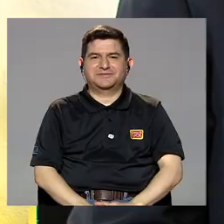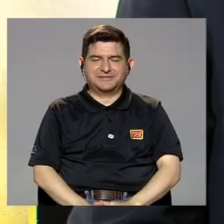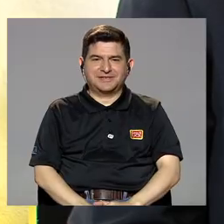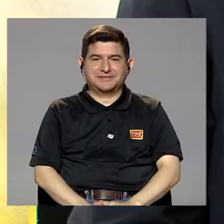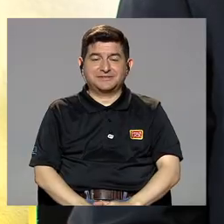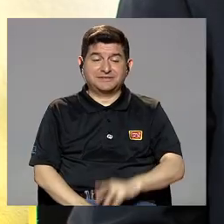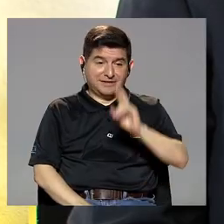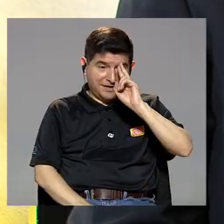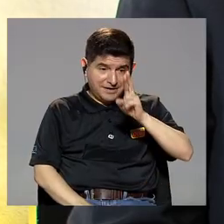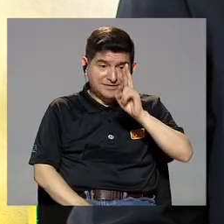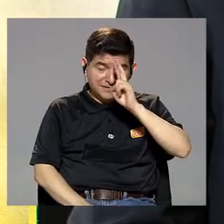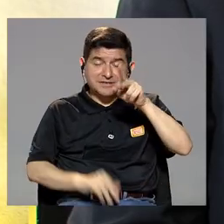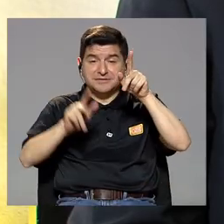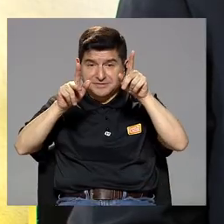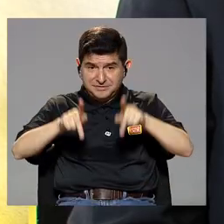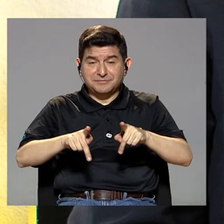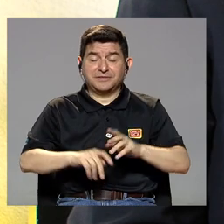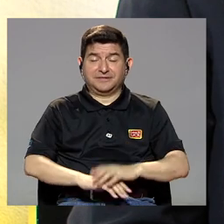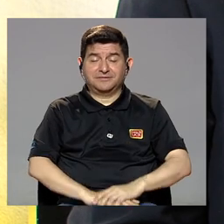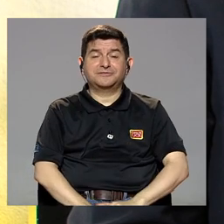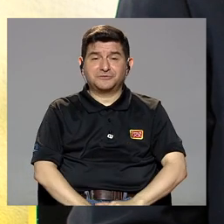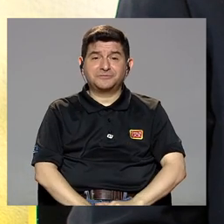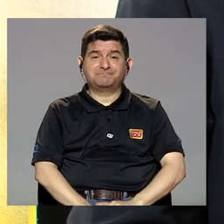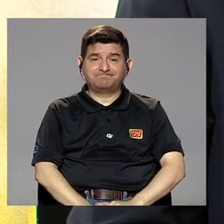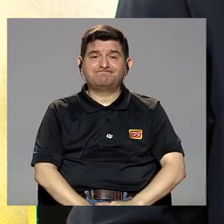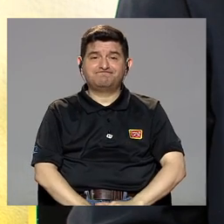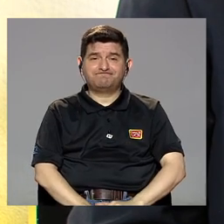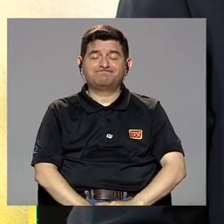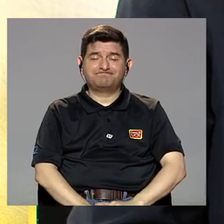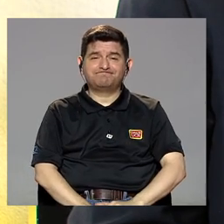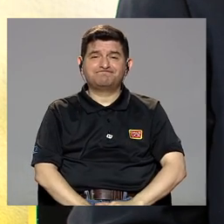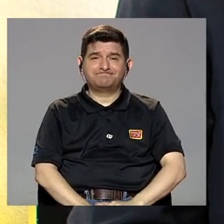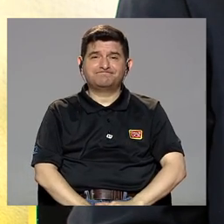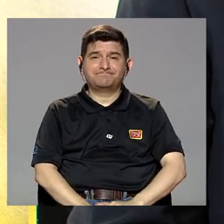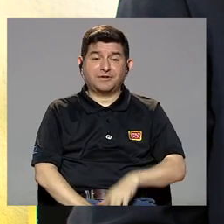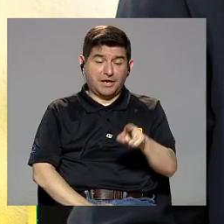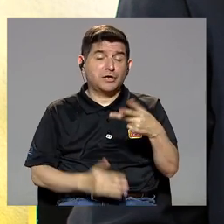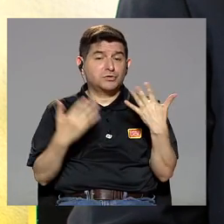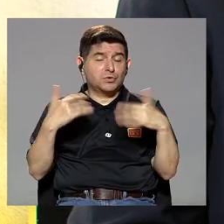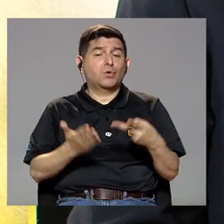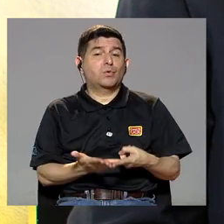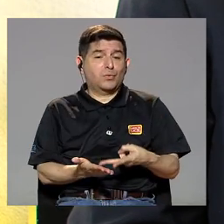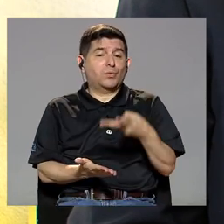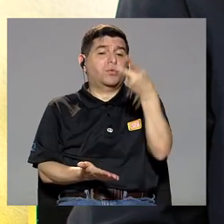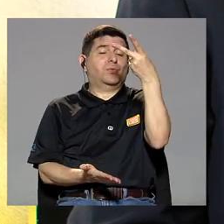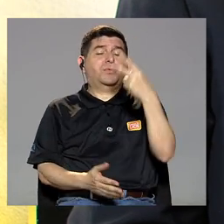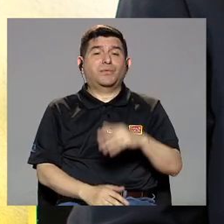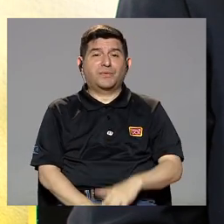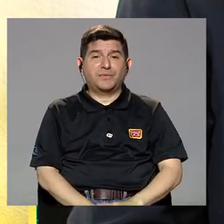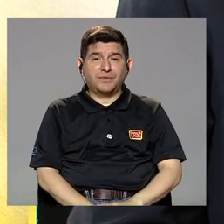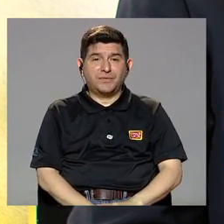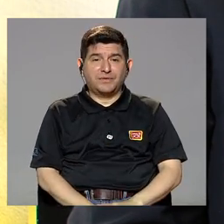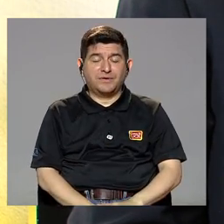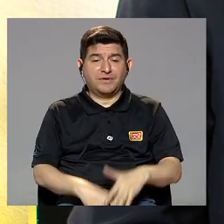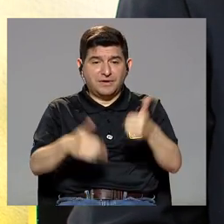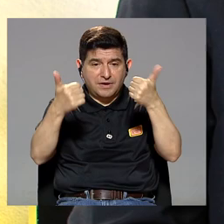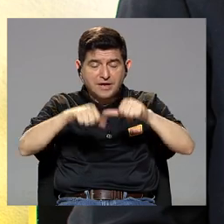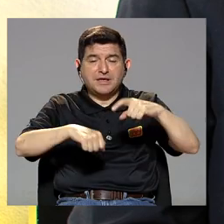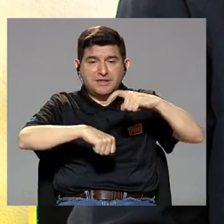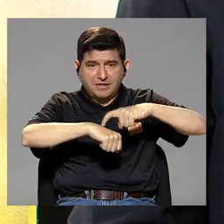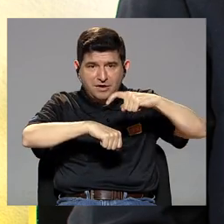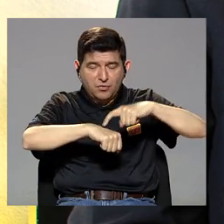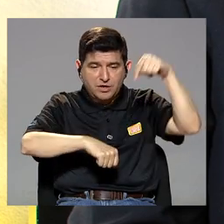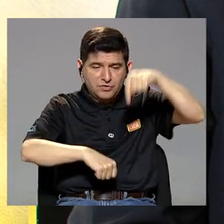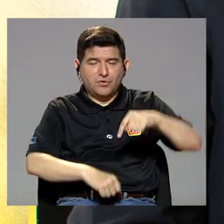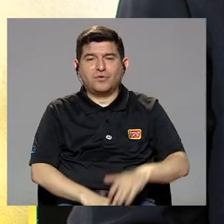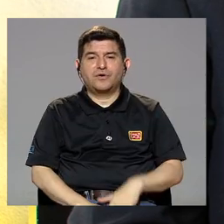reconocimiento de la gente es una cosa qué yo hablé mucho y qué conforme pasa el tiempo y lo